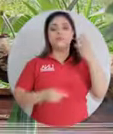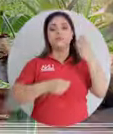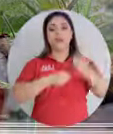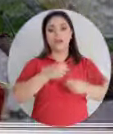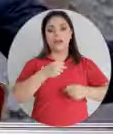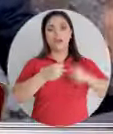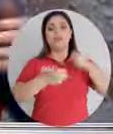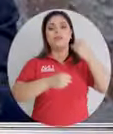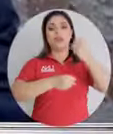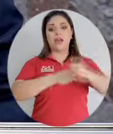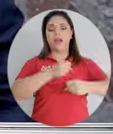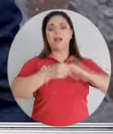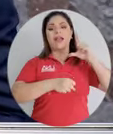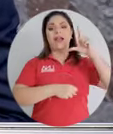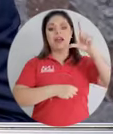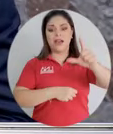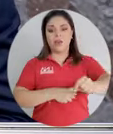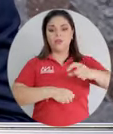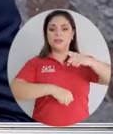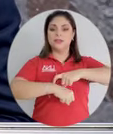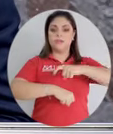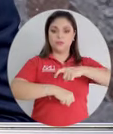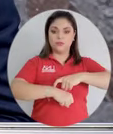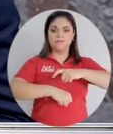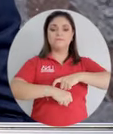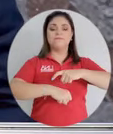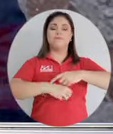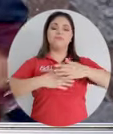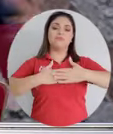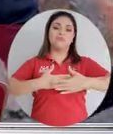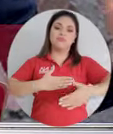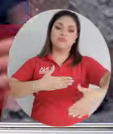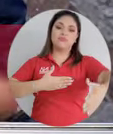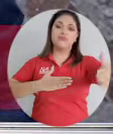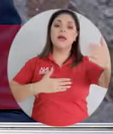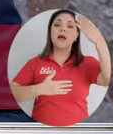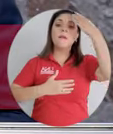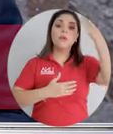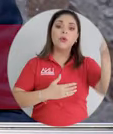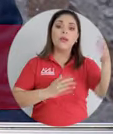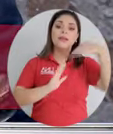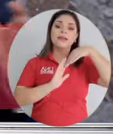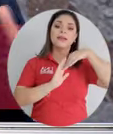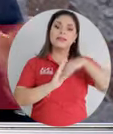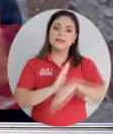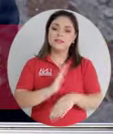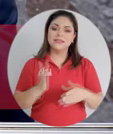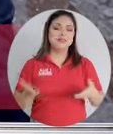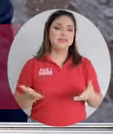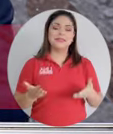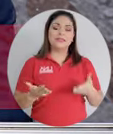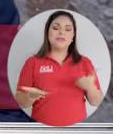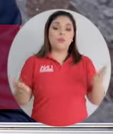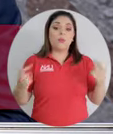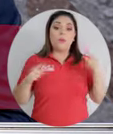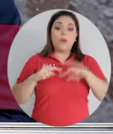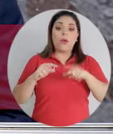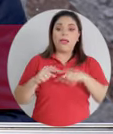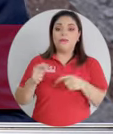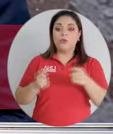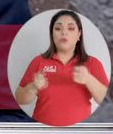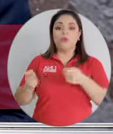cada vez se hacen más largos. Digamos, el periodo se extiende porque las crisis